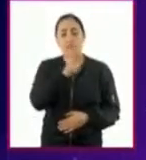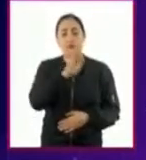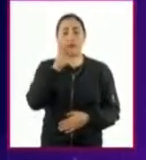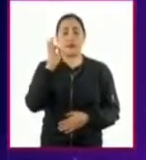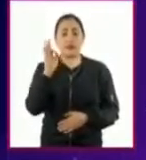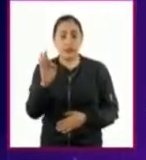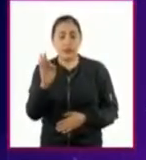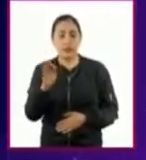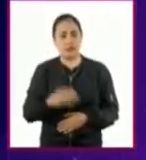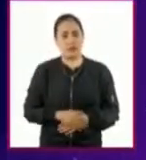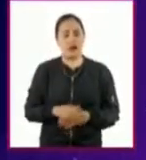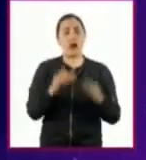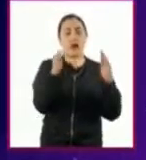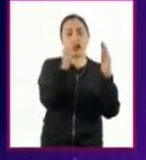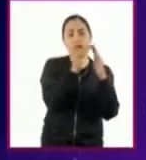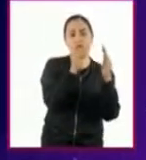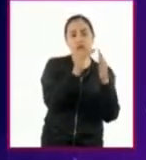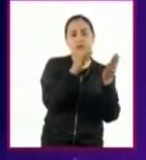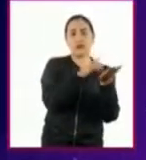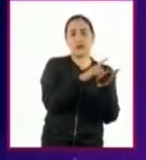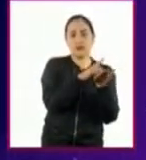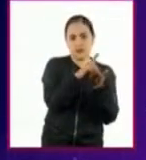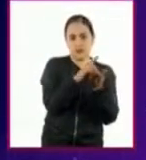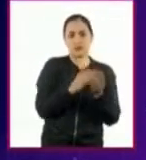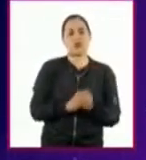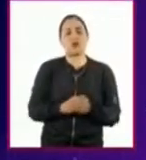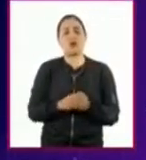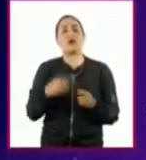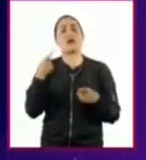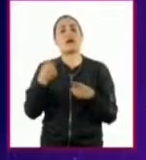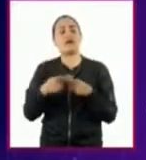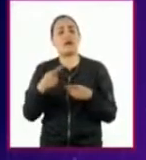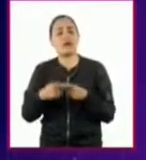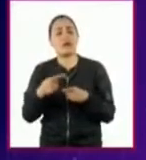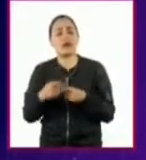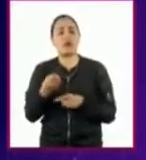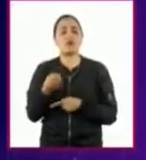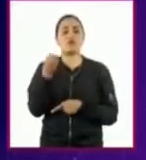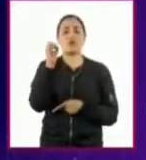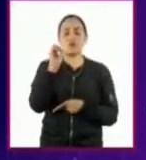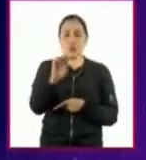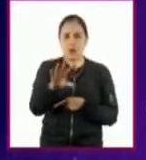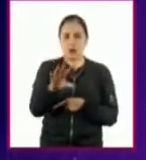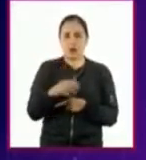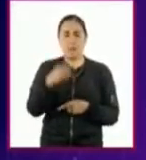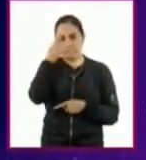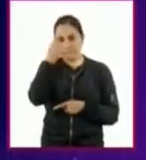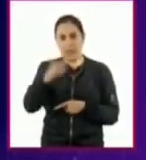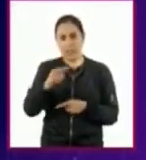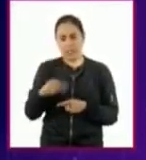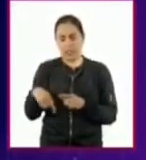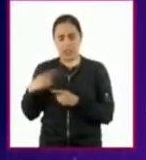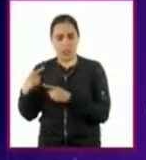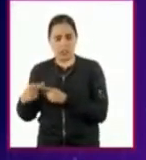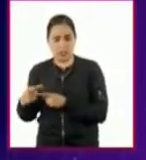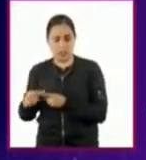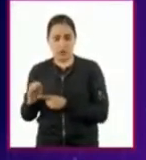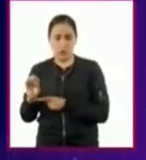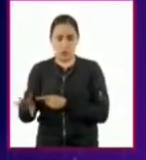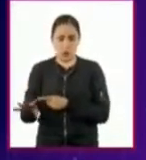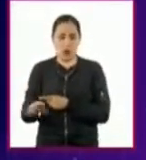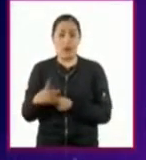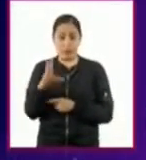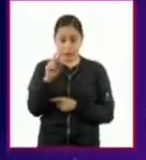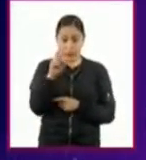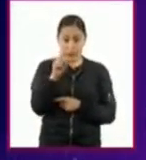el domicilio, destinatario y remitente, quien envía, no se cuentan dentro de las 30 palabras. Veamos el mensaje